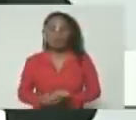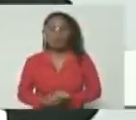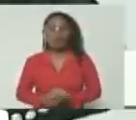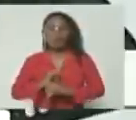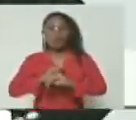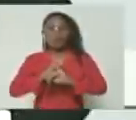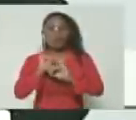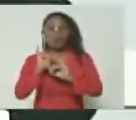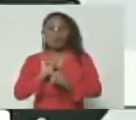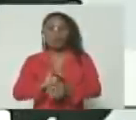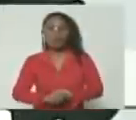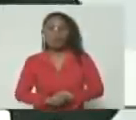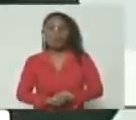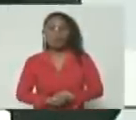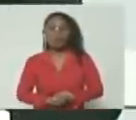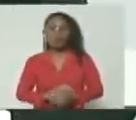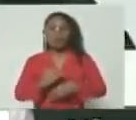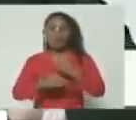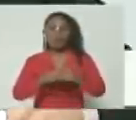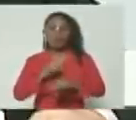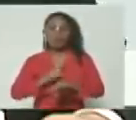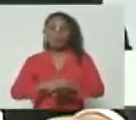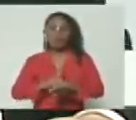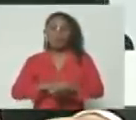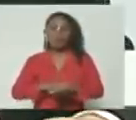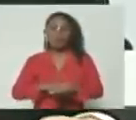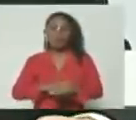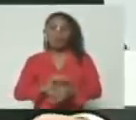finalmente, tomando el minuto de prórroga,